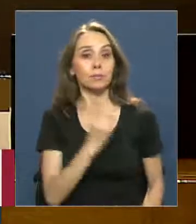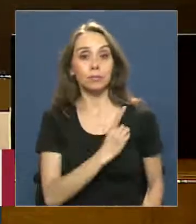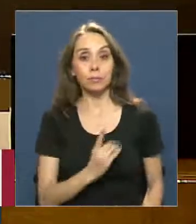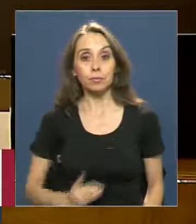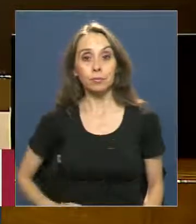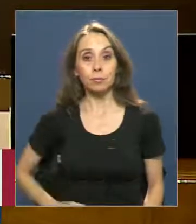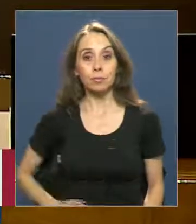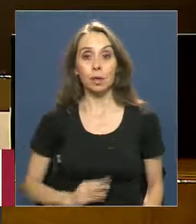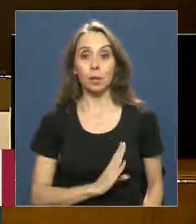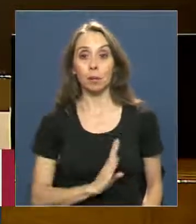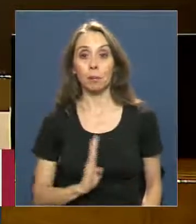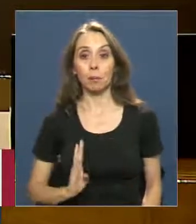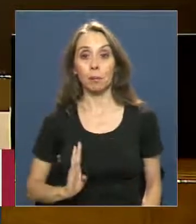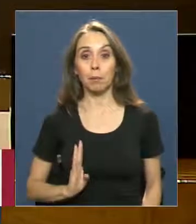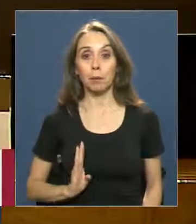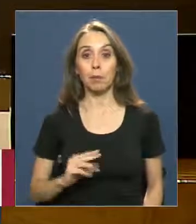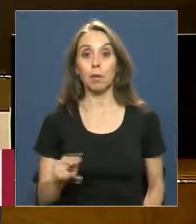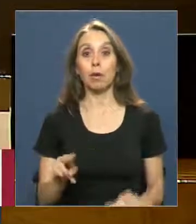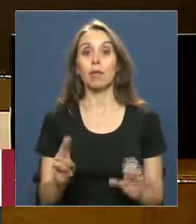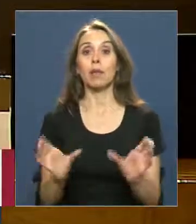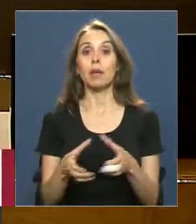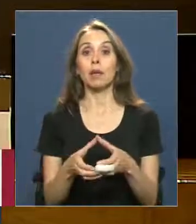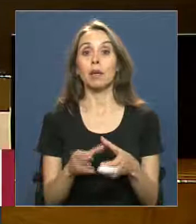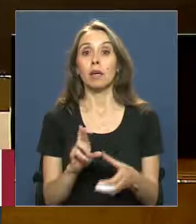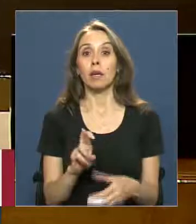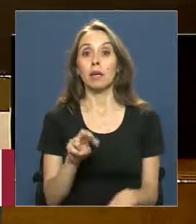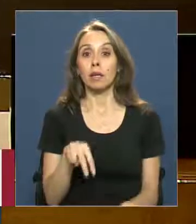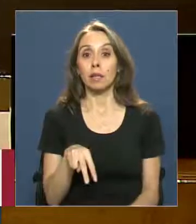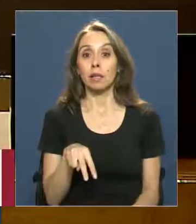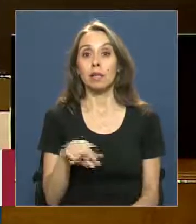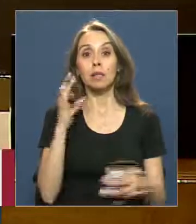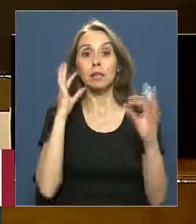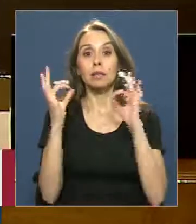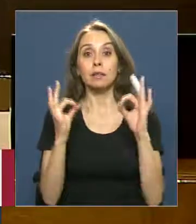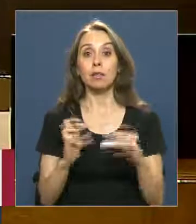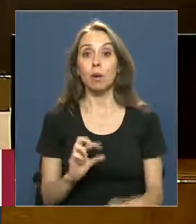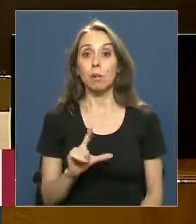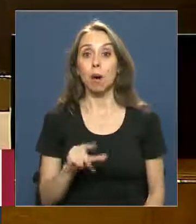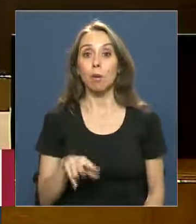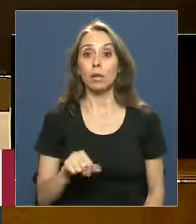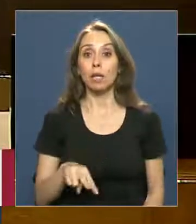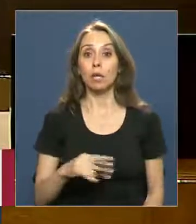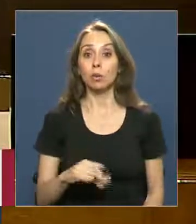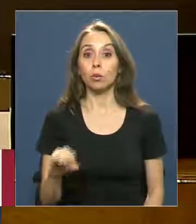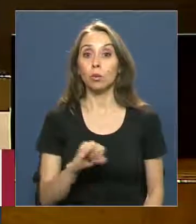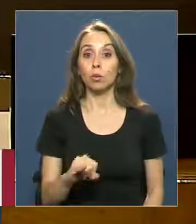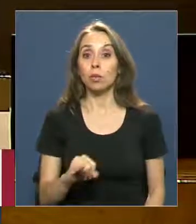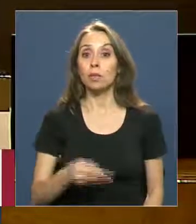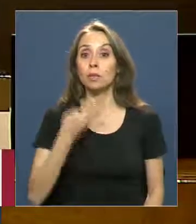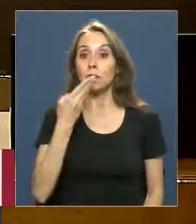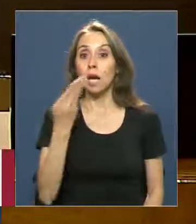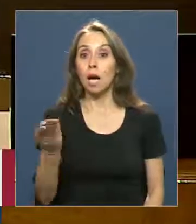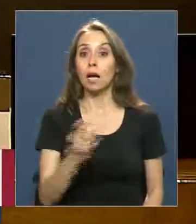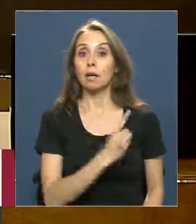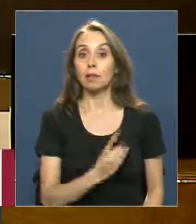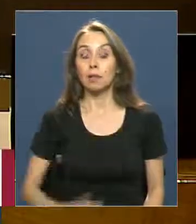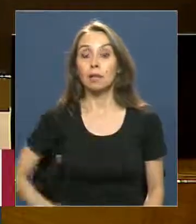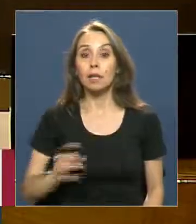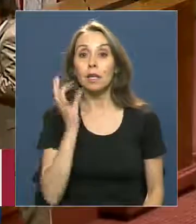diputada integrante del Comité de Renovación Nacional, señora Paulina Núñez. Tiene usted la palabra,